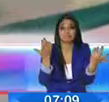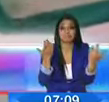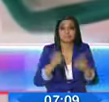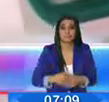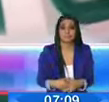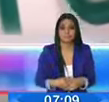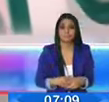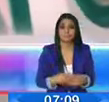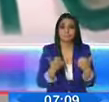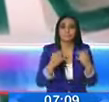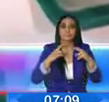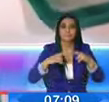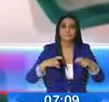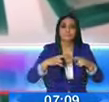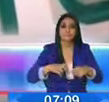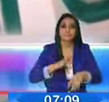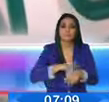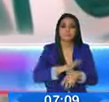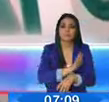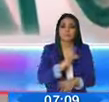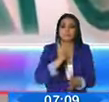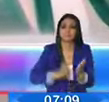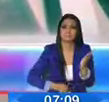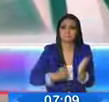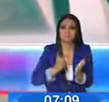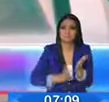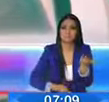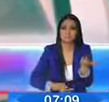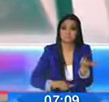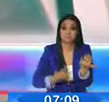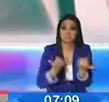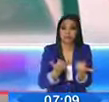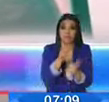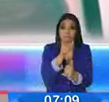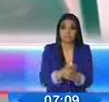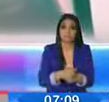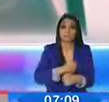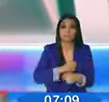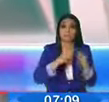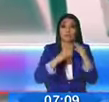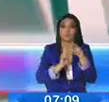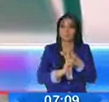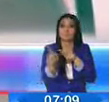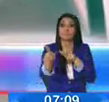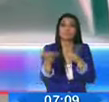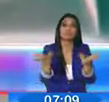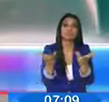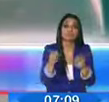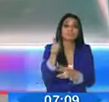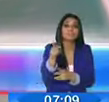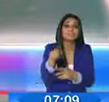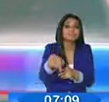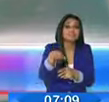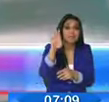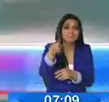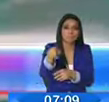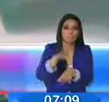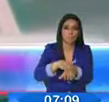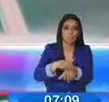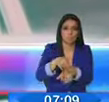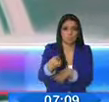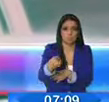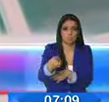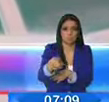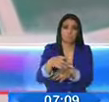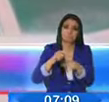se investiga las causas del del crimen y cuál es el actual paradero del dueño de casa señalado como el principal sospechoso hasta